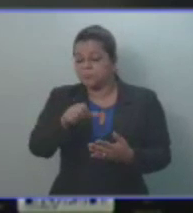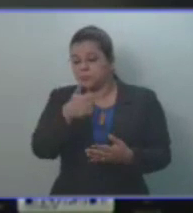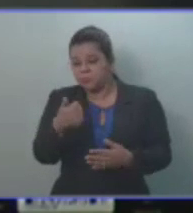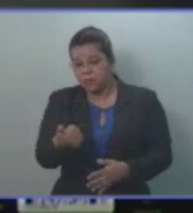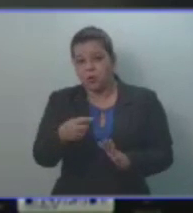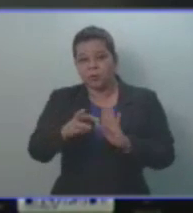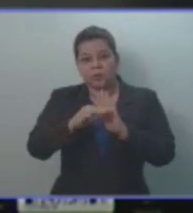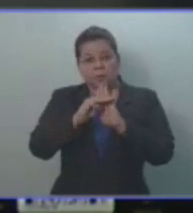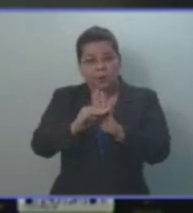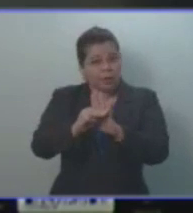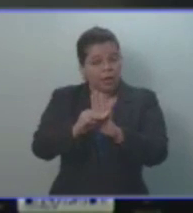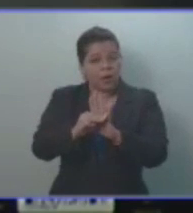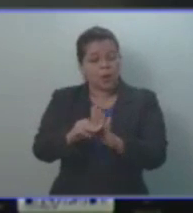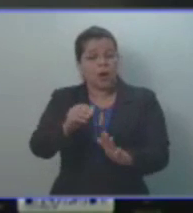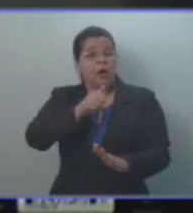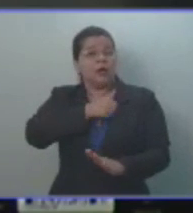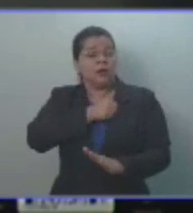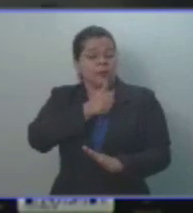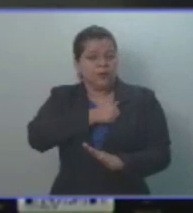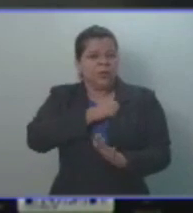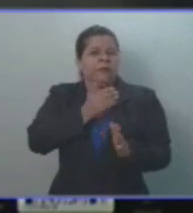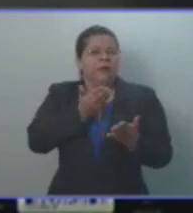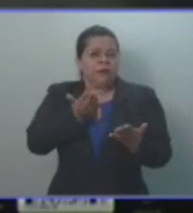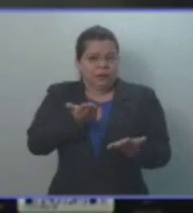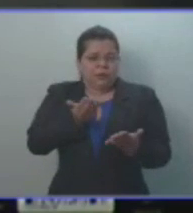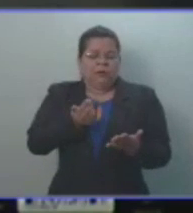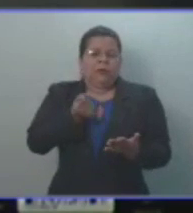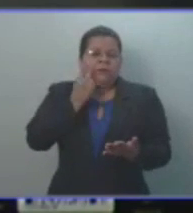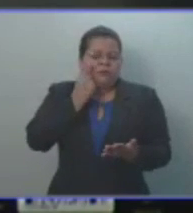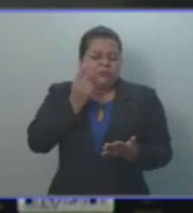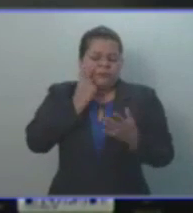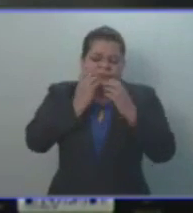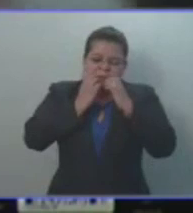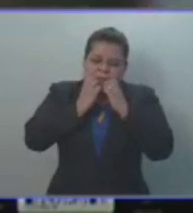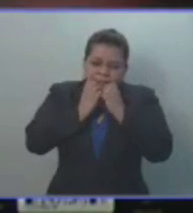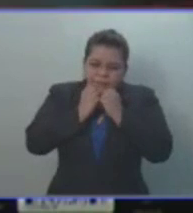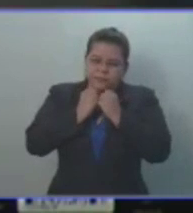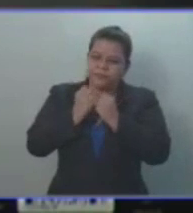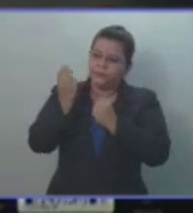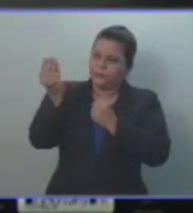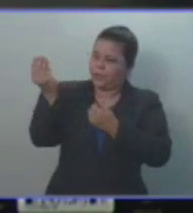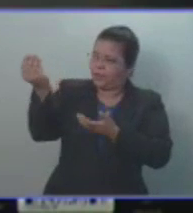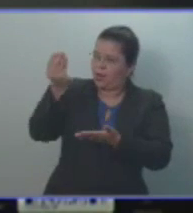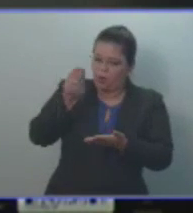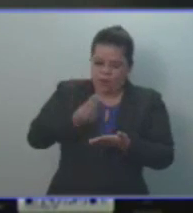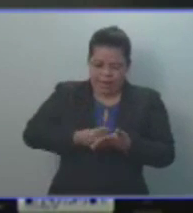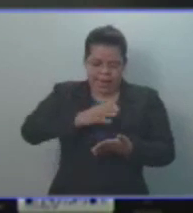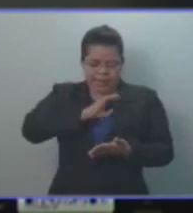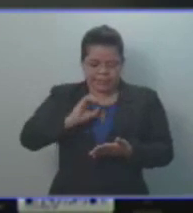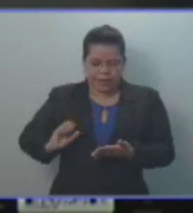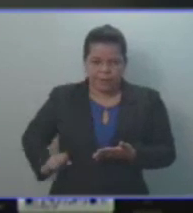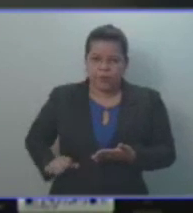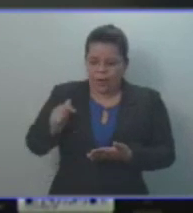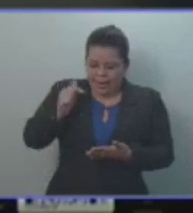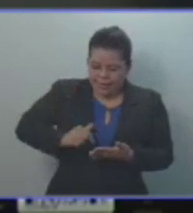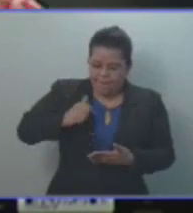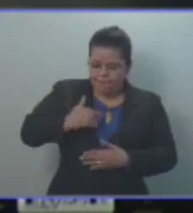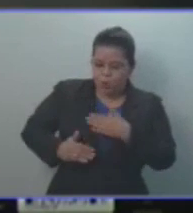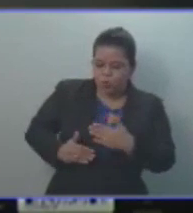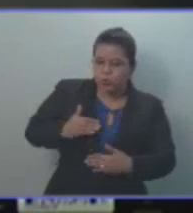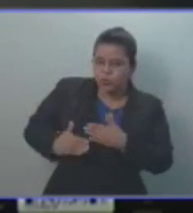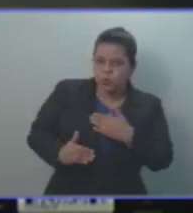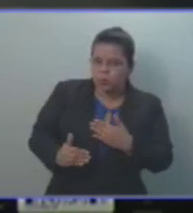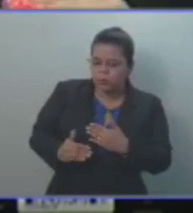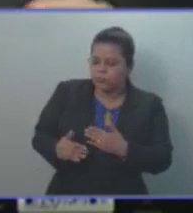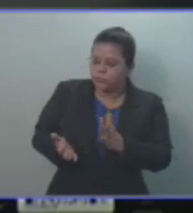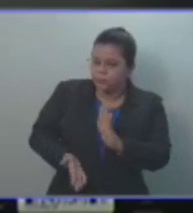una figura encargada de cuidar las inversiones que se produzcan en El Salvador, dando una